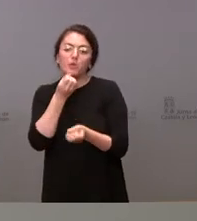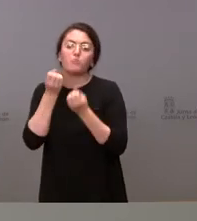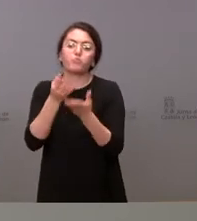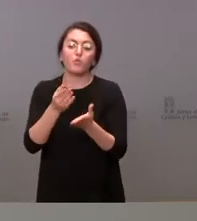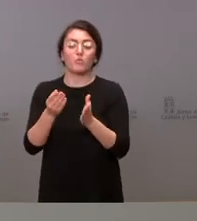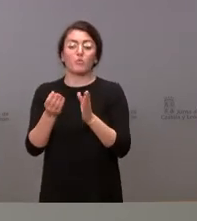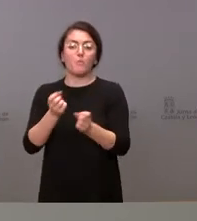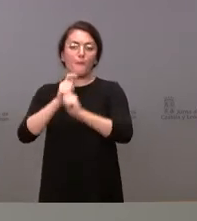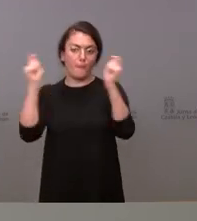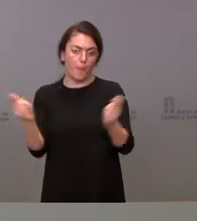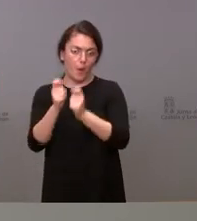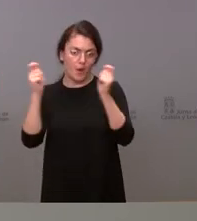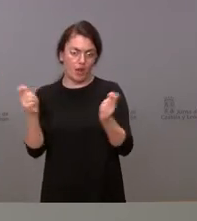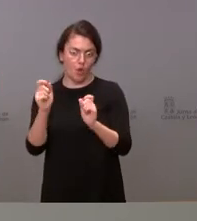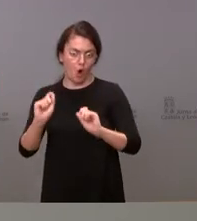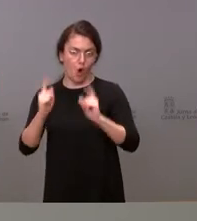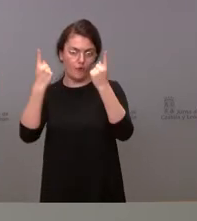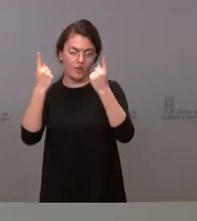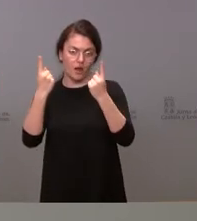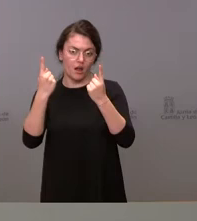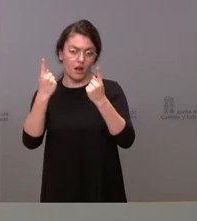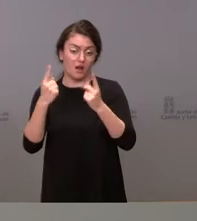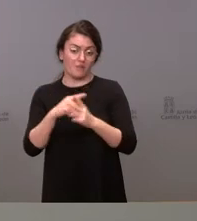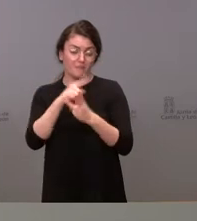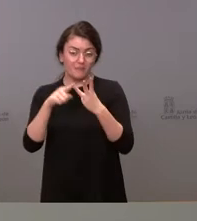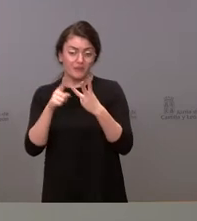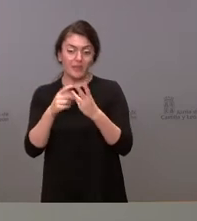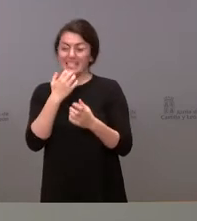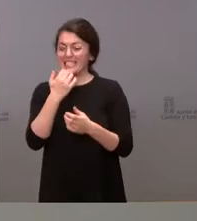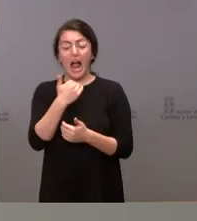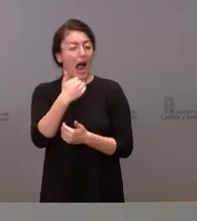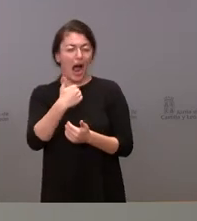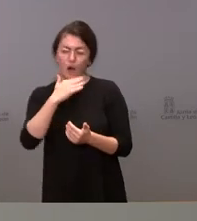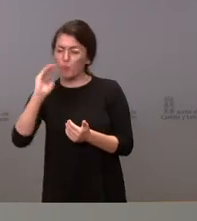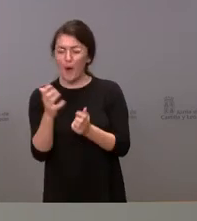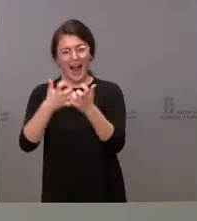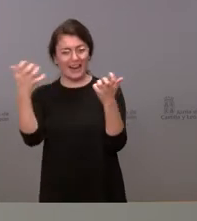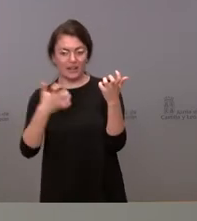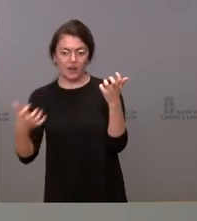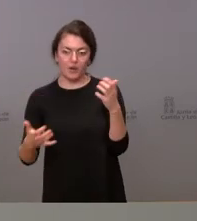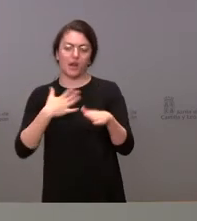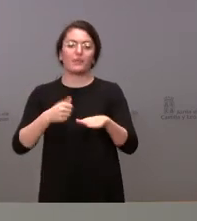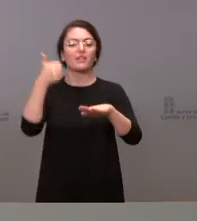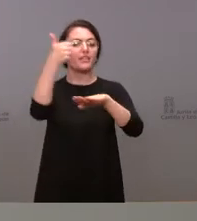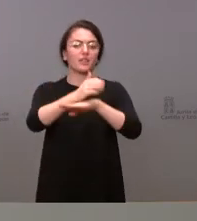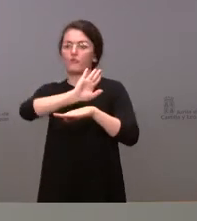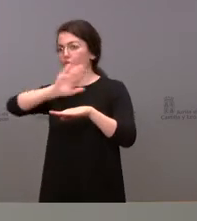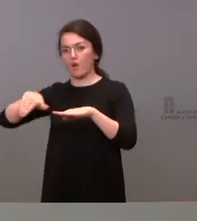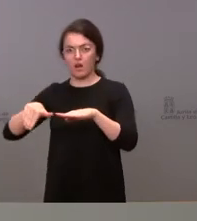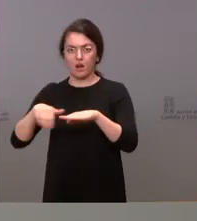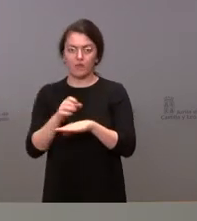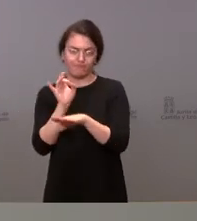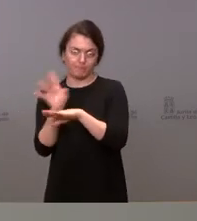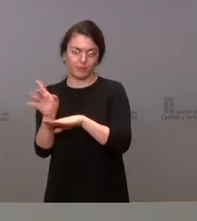oficial y, como insistíamos también, en el caso de infracciones muy graves, la destitución, el cese en el cargo. No hay, en